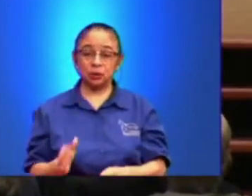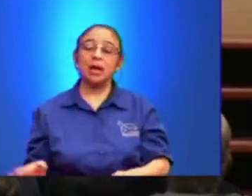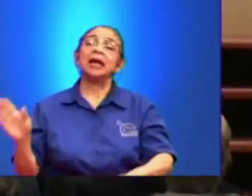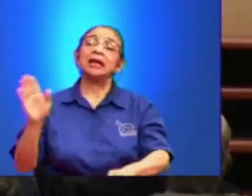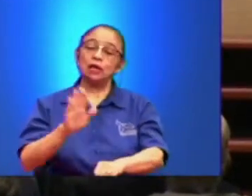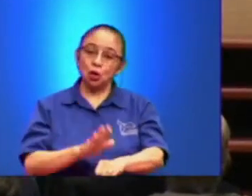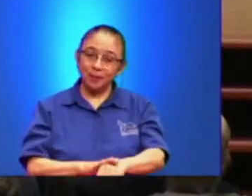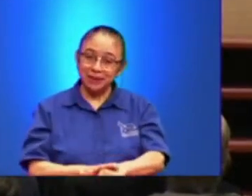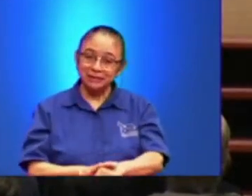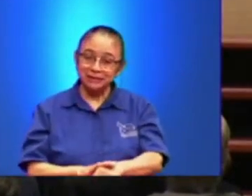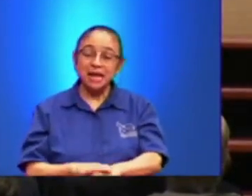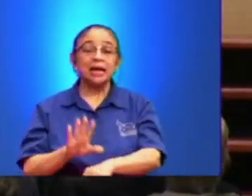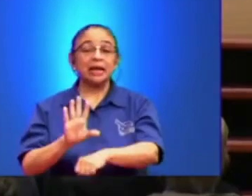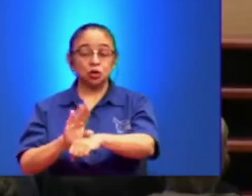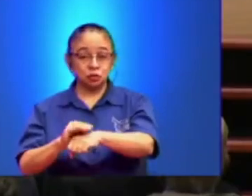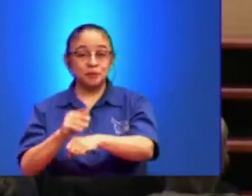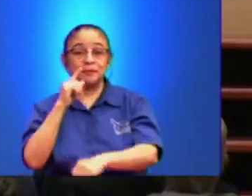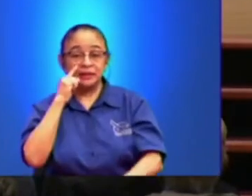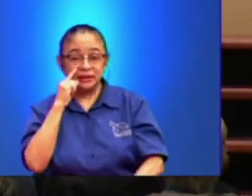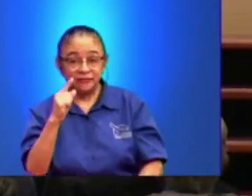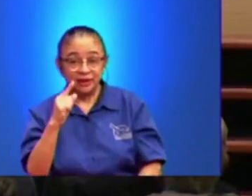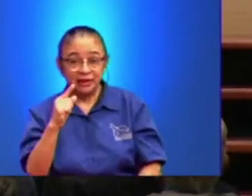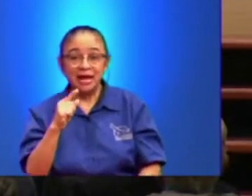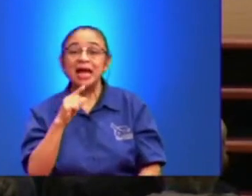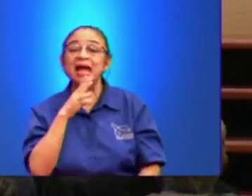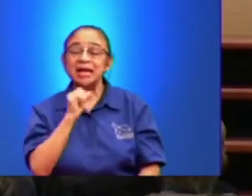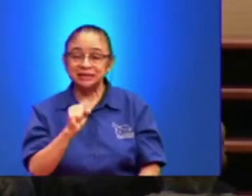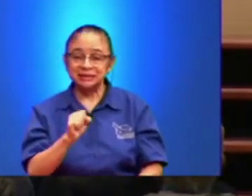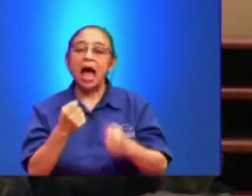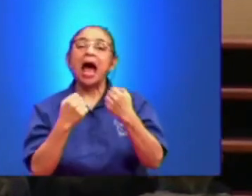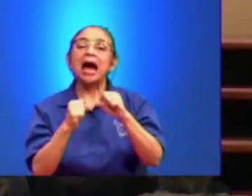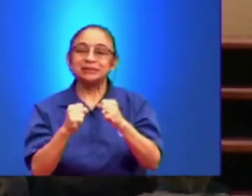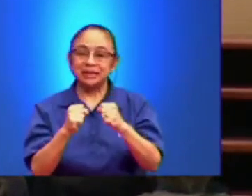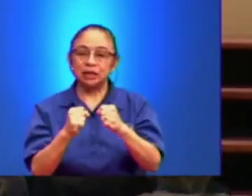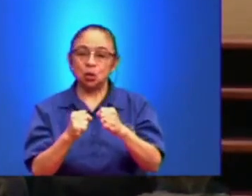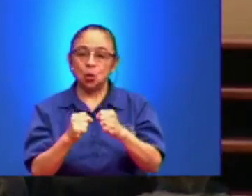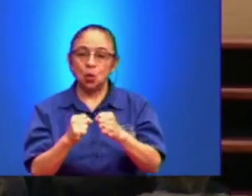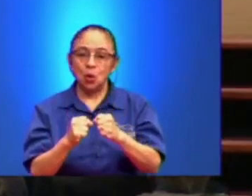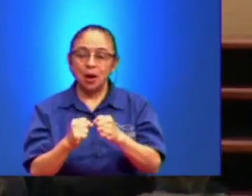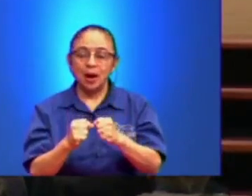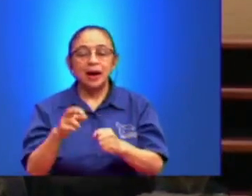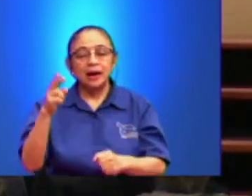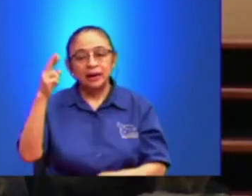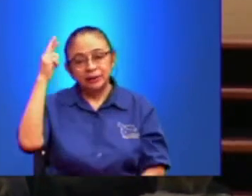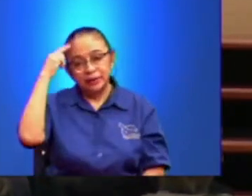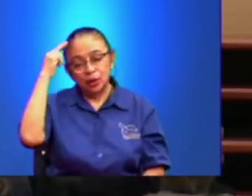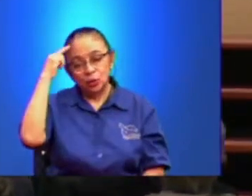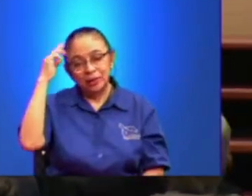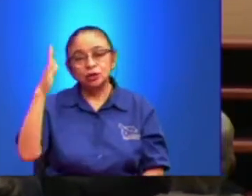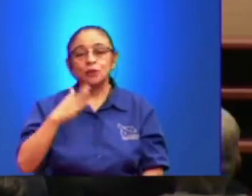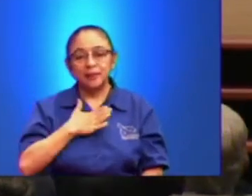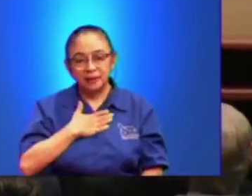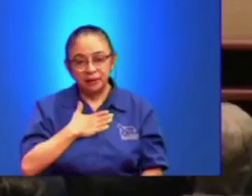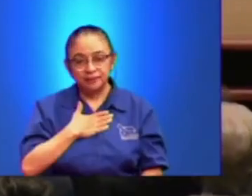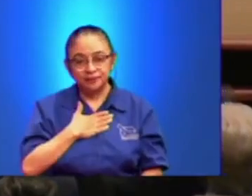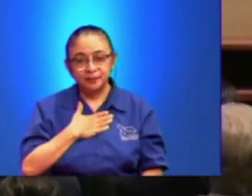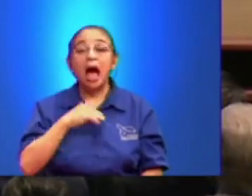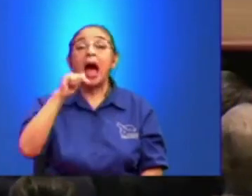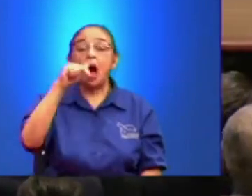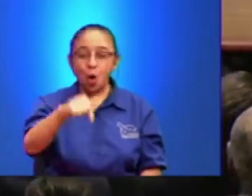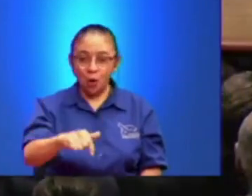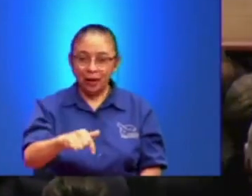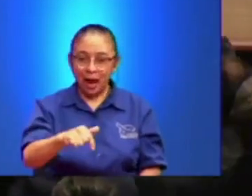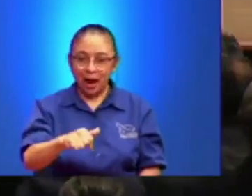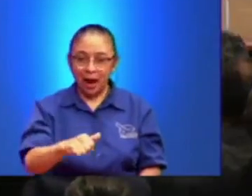nos deja ver en los evangelios es hacer esto en memoria de mí eso es lo más que nos deja ver pero ahora el